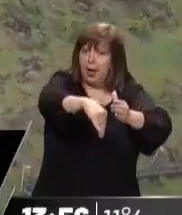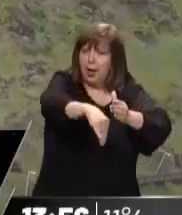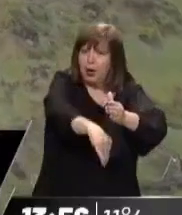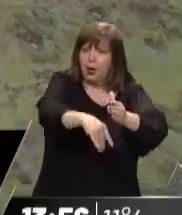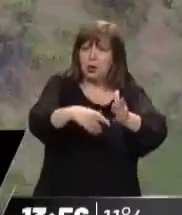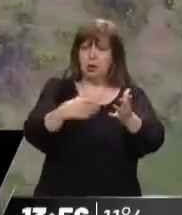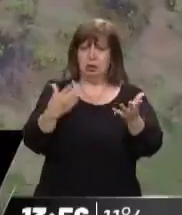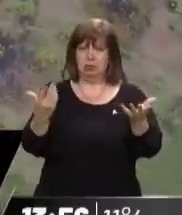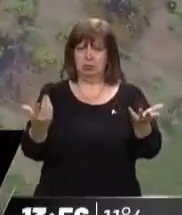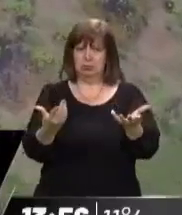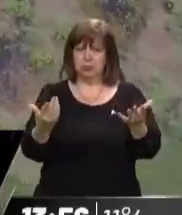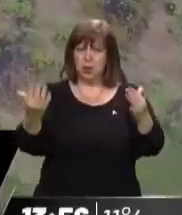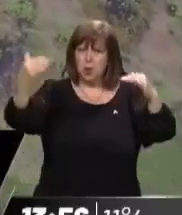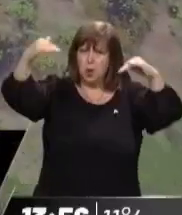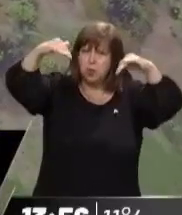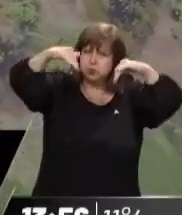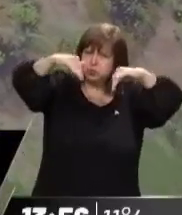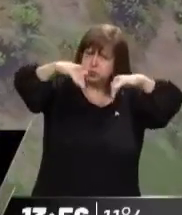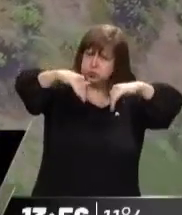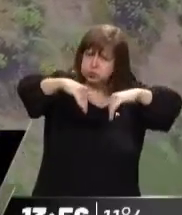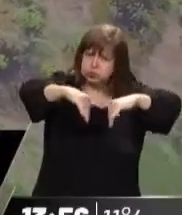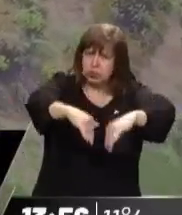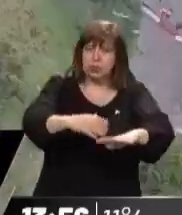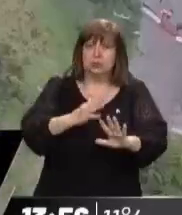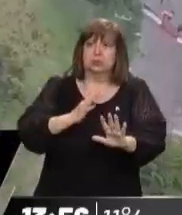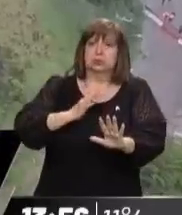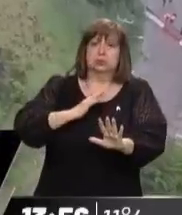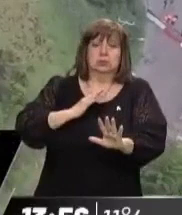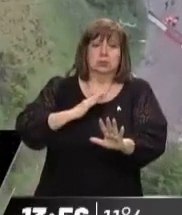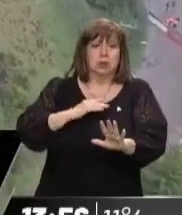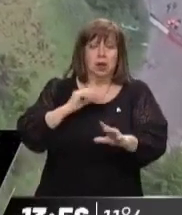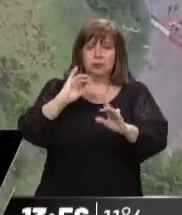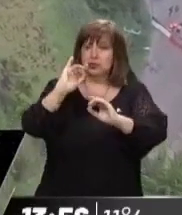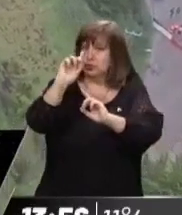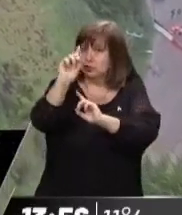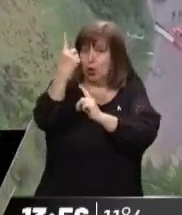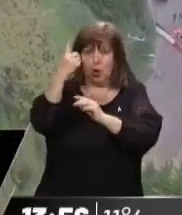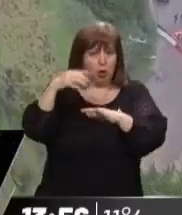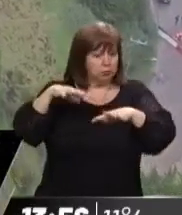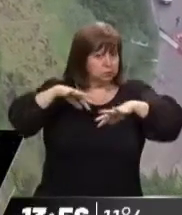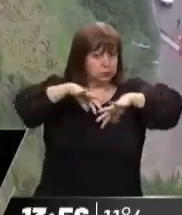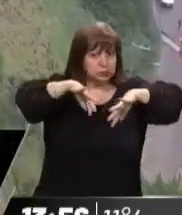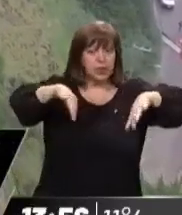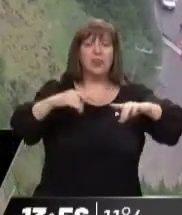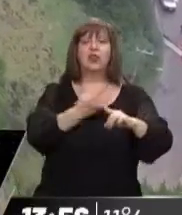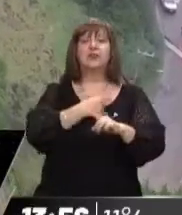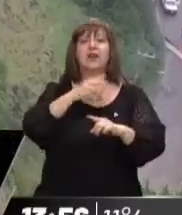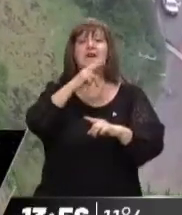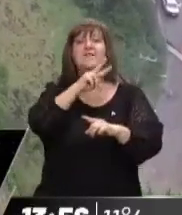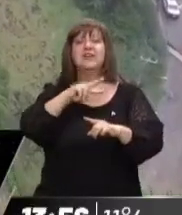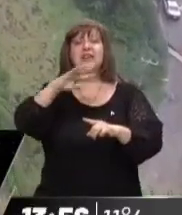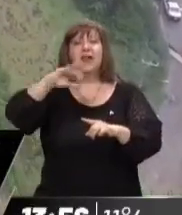una duna no sé si se acuerdan se han ido para para el sector Esto es entre Viña del Mar